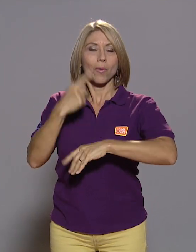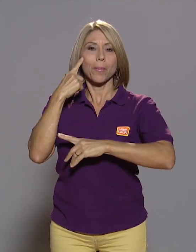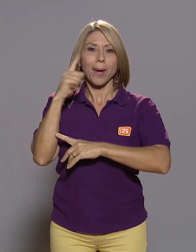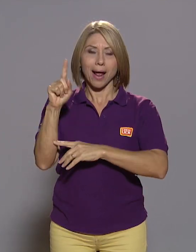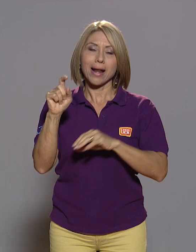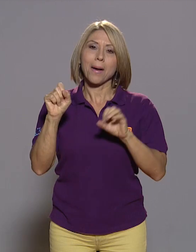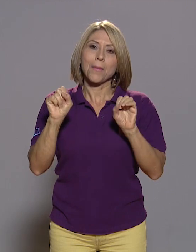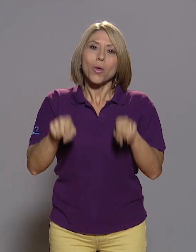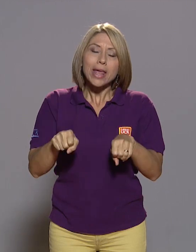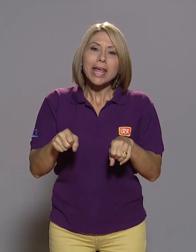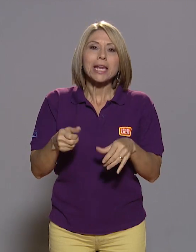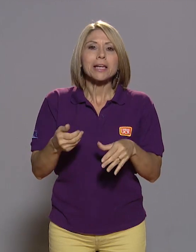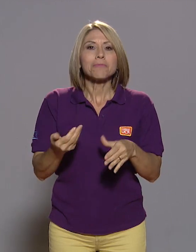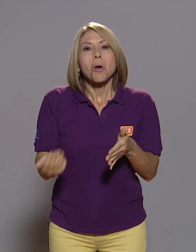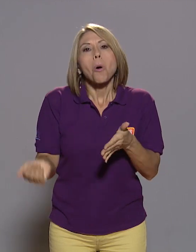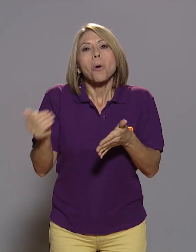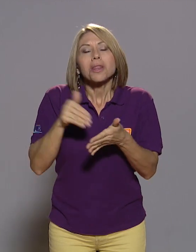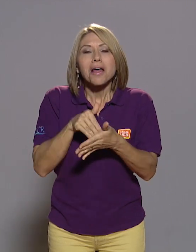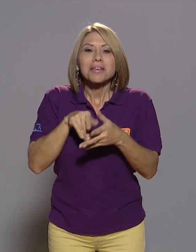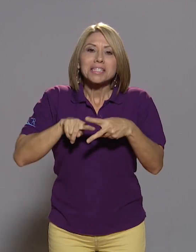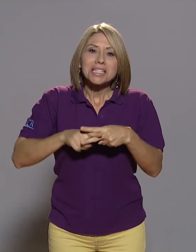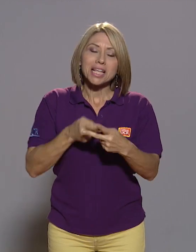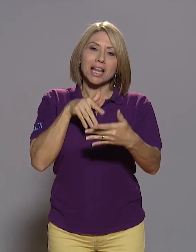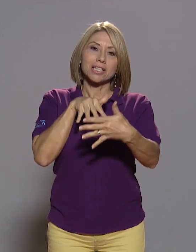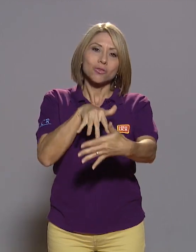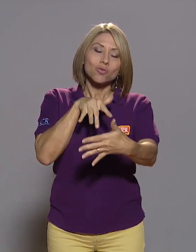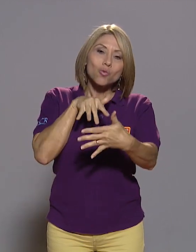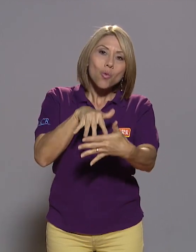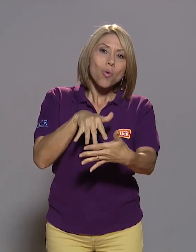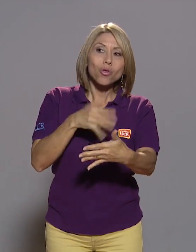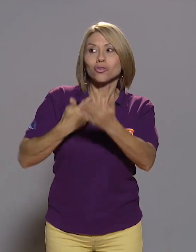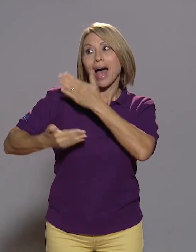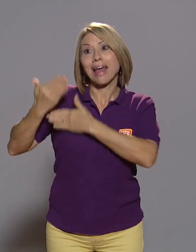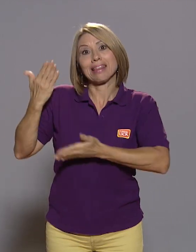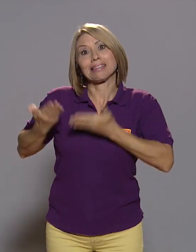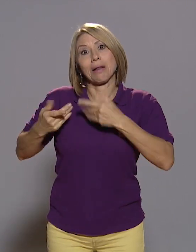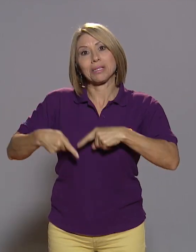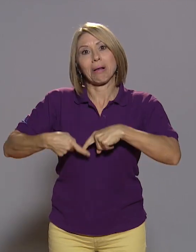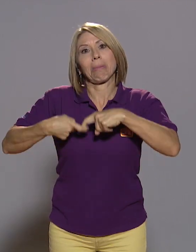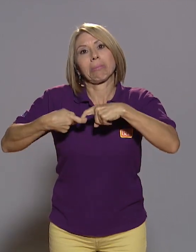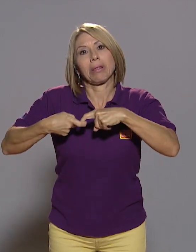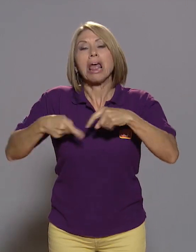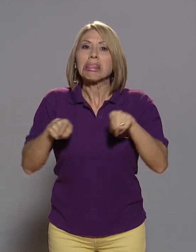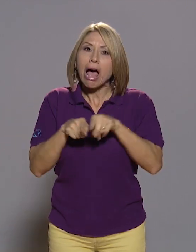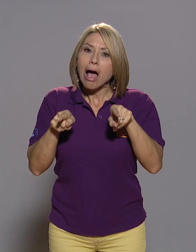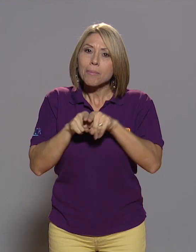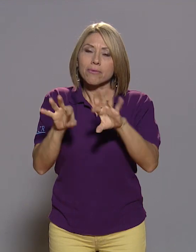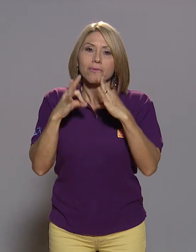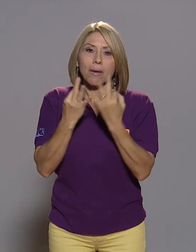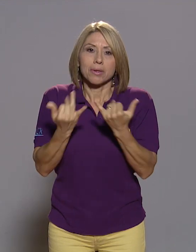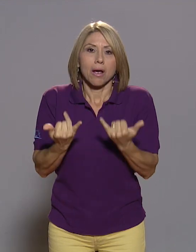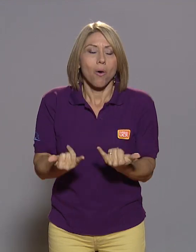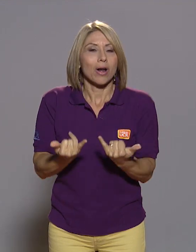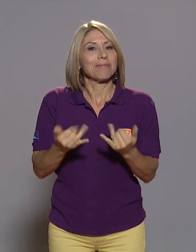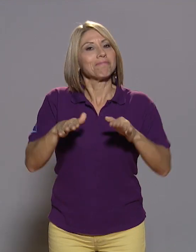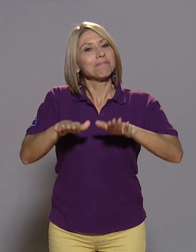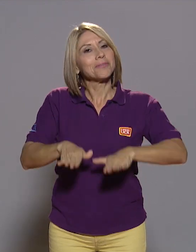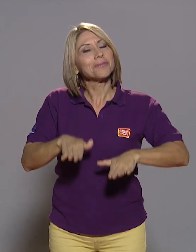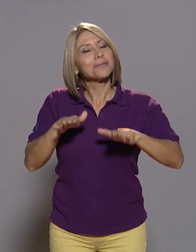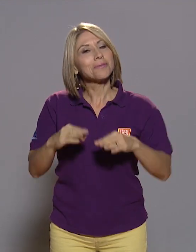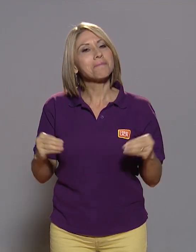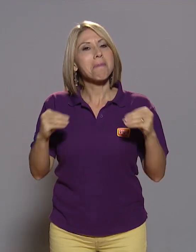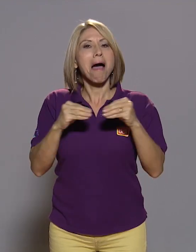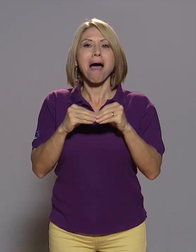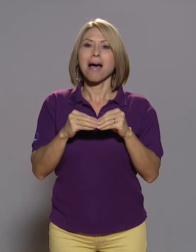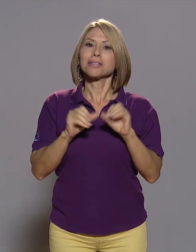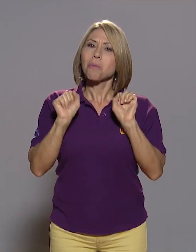para dedicarse, retomar tal vez estudios que tenían, incluso para descansar más, para pasear más, ¿verdad? Porque es una forma